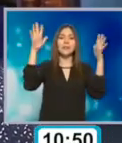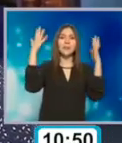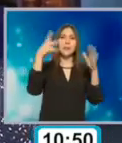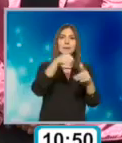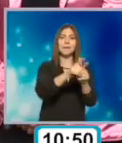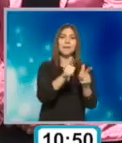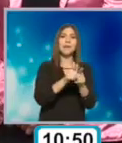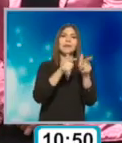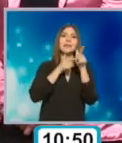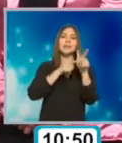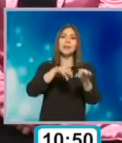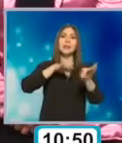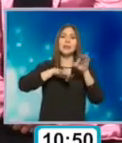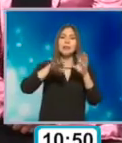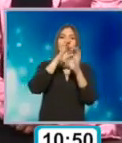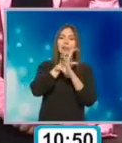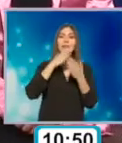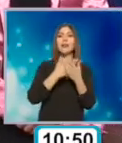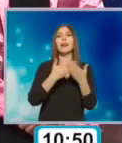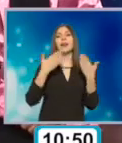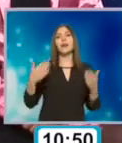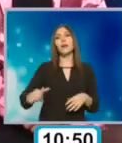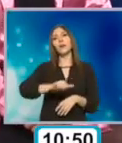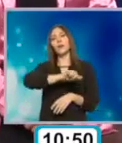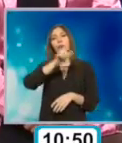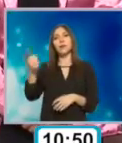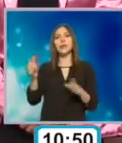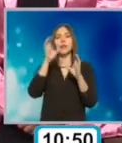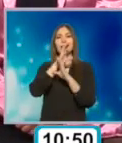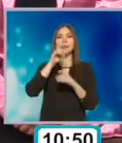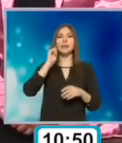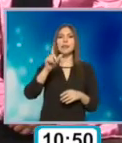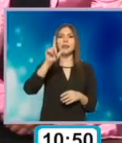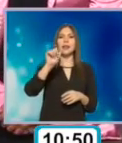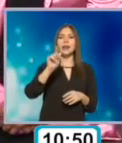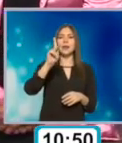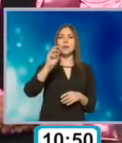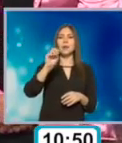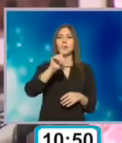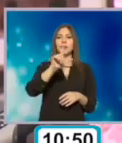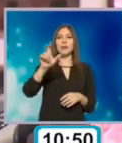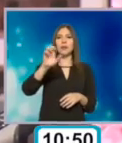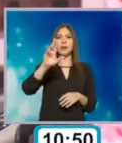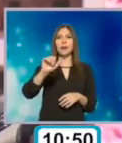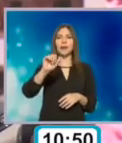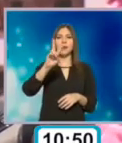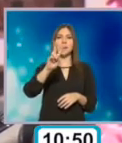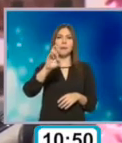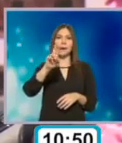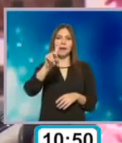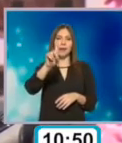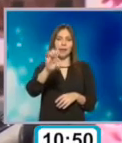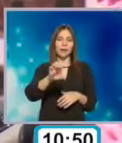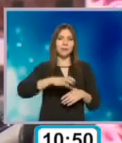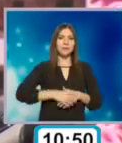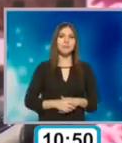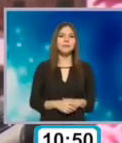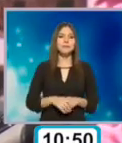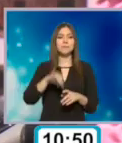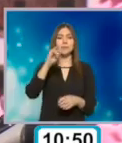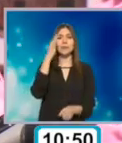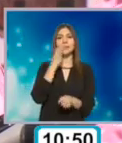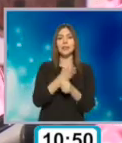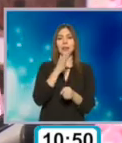porque siguen trabajando con este tema y ahora vienen con otro tema que es la pollera verde. Así es, efectivamente, ahorita tenemos colocado en la Qué